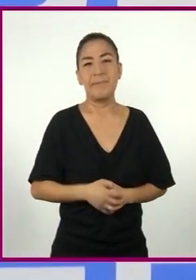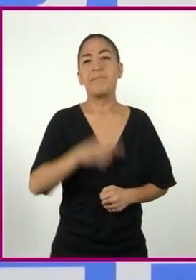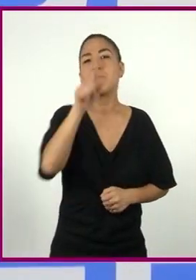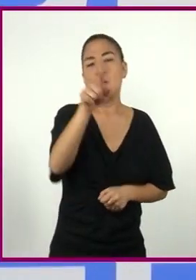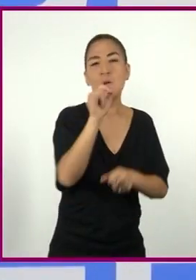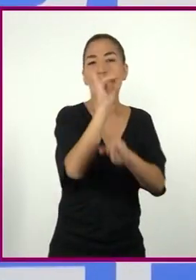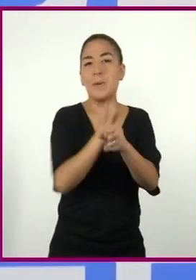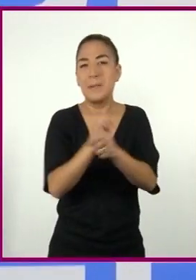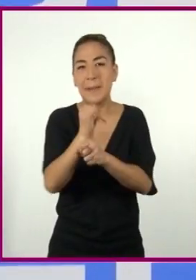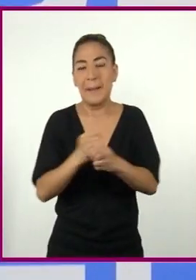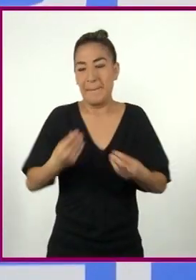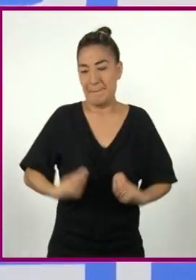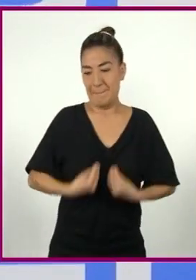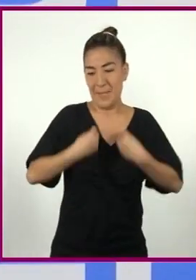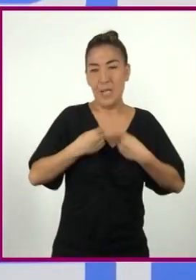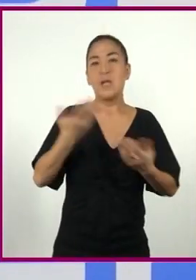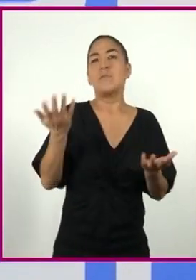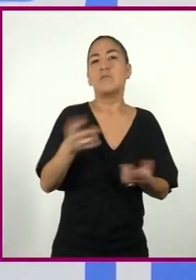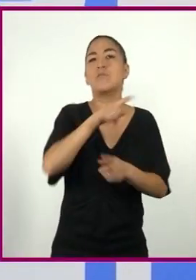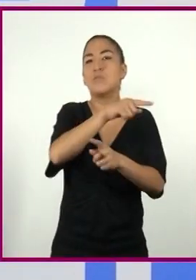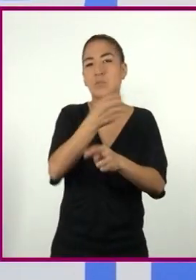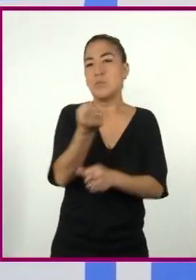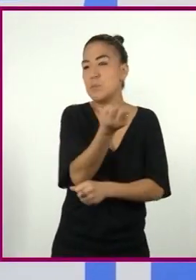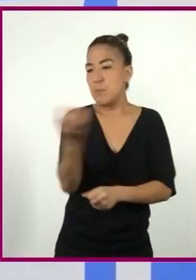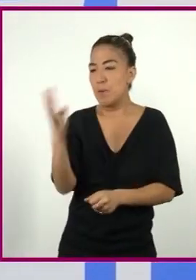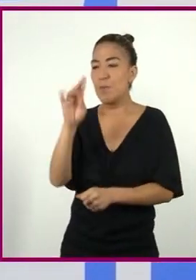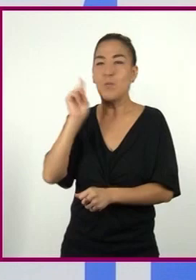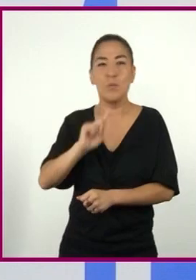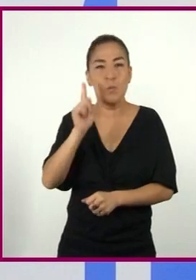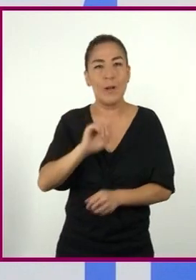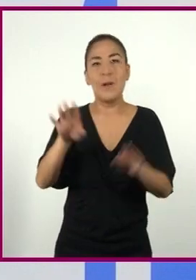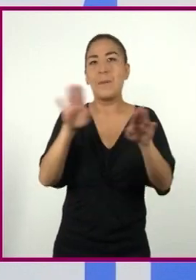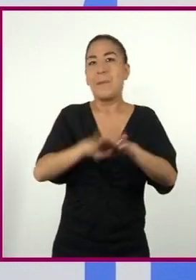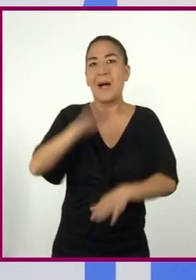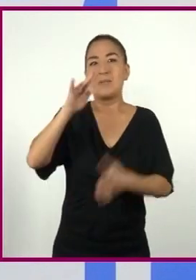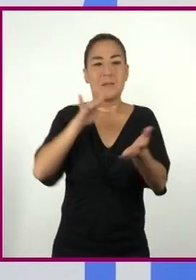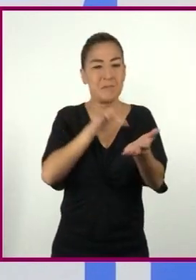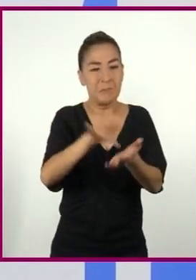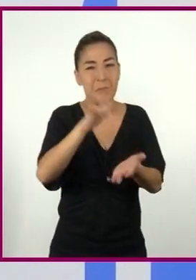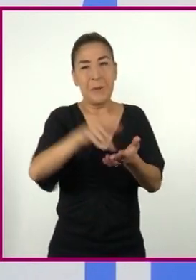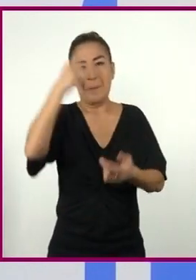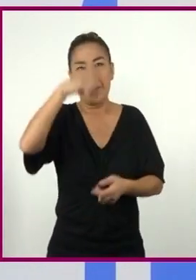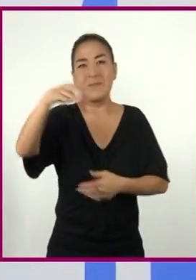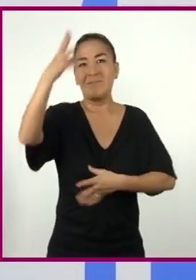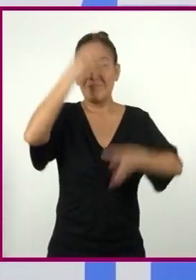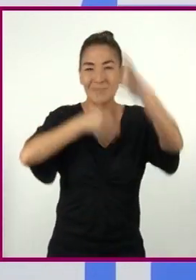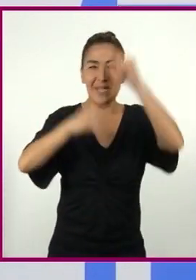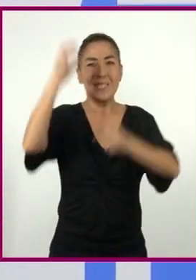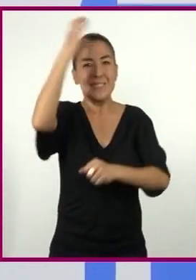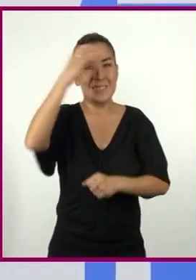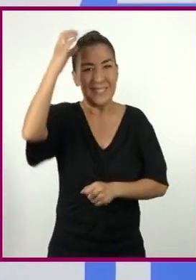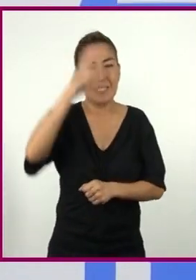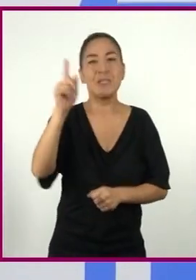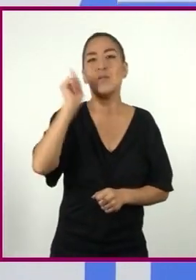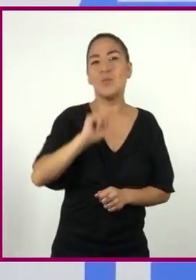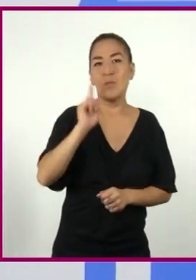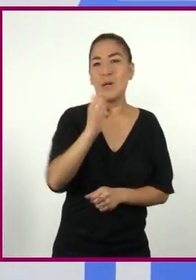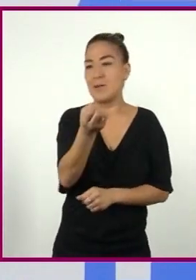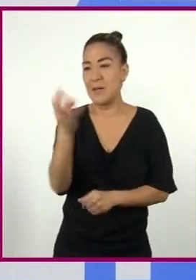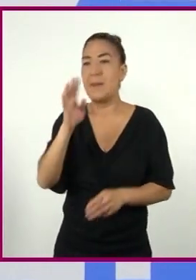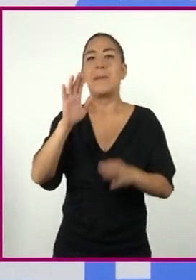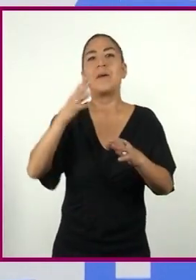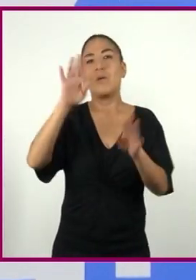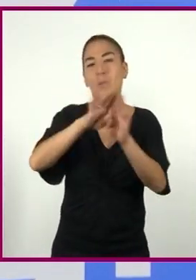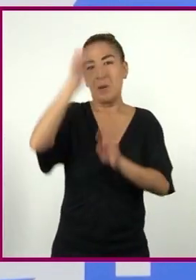Investigar la vida de mujeres que han contribuido a la ciencia y que han demostrado que la búsqueda del conocimiento no